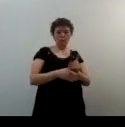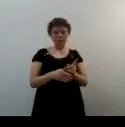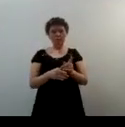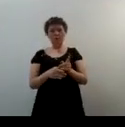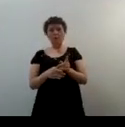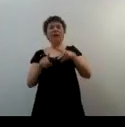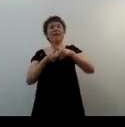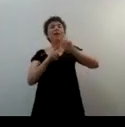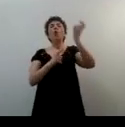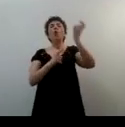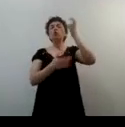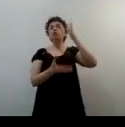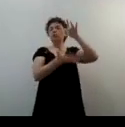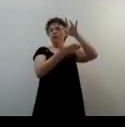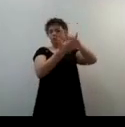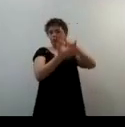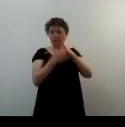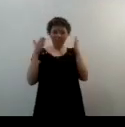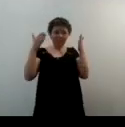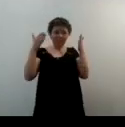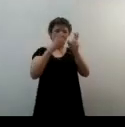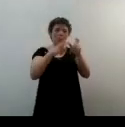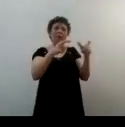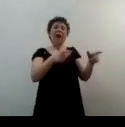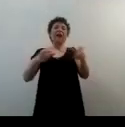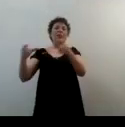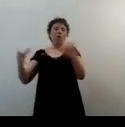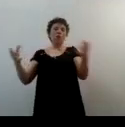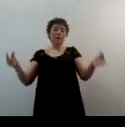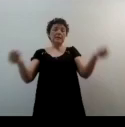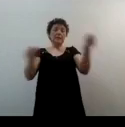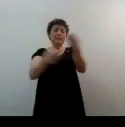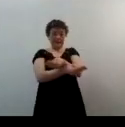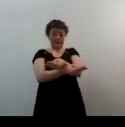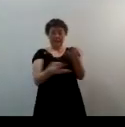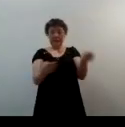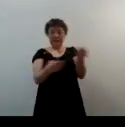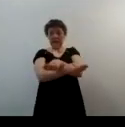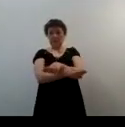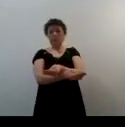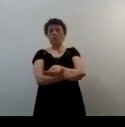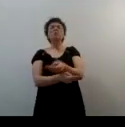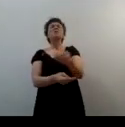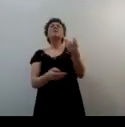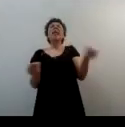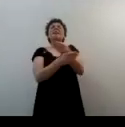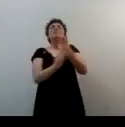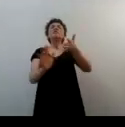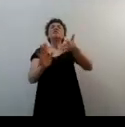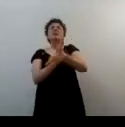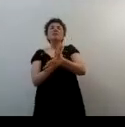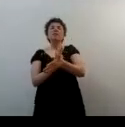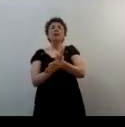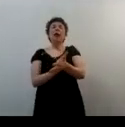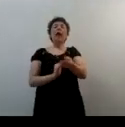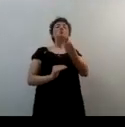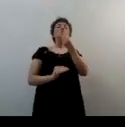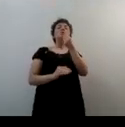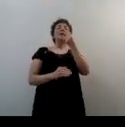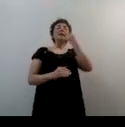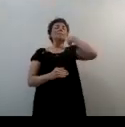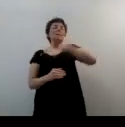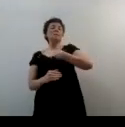que se centra mucho en las raciones o los intercambios, pues lo que significa es que tienen el mismo aporte de nutriente. Y como veis en este